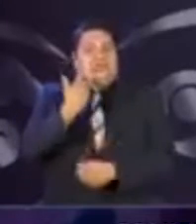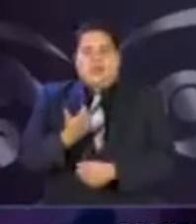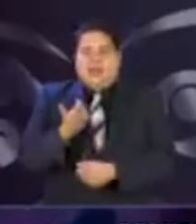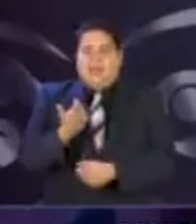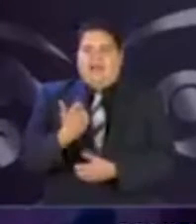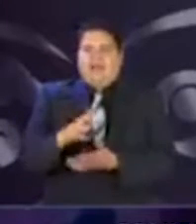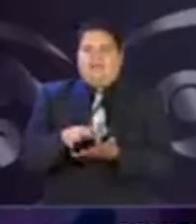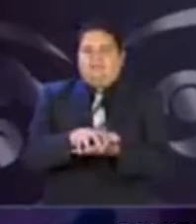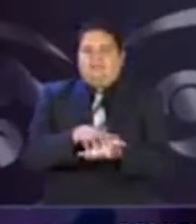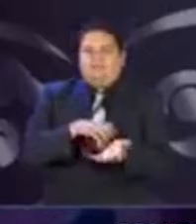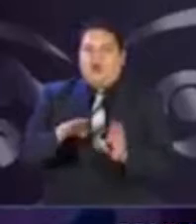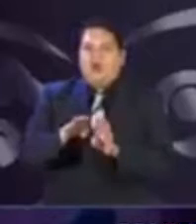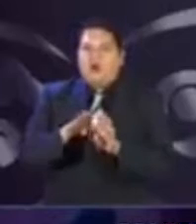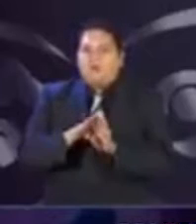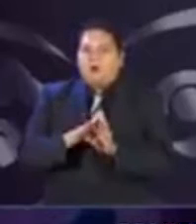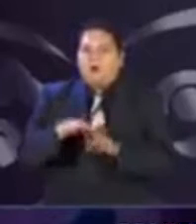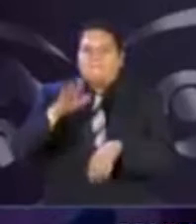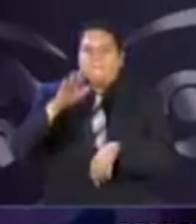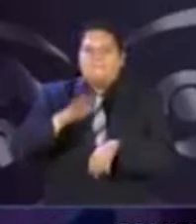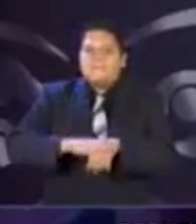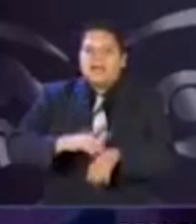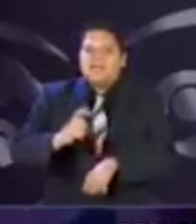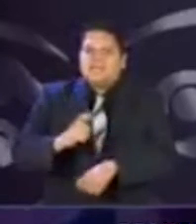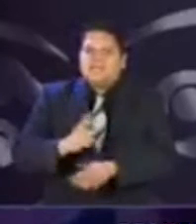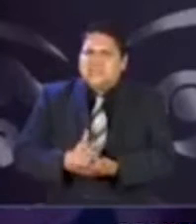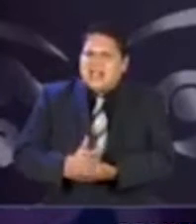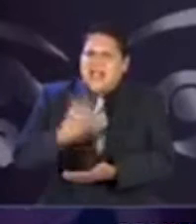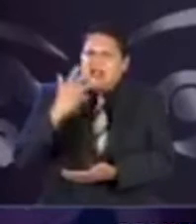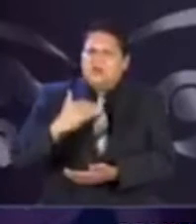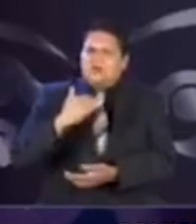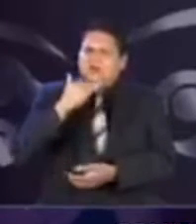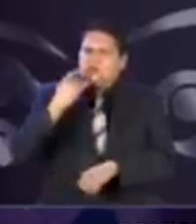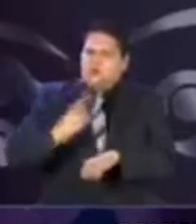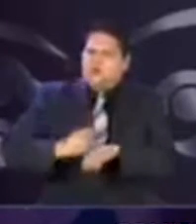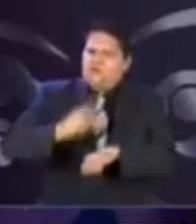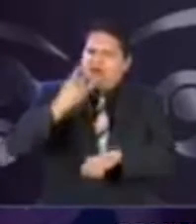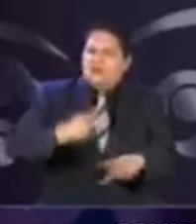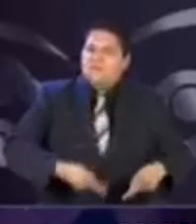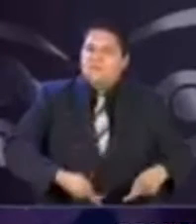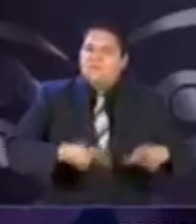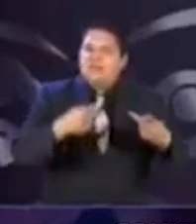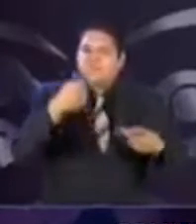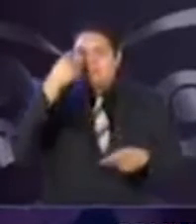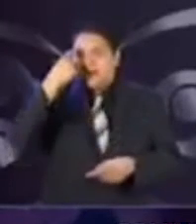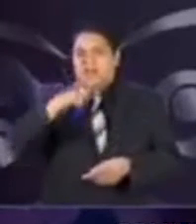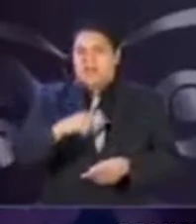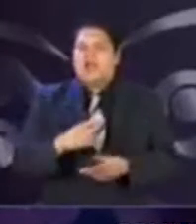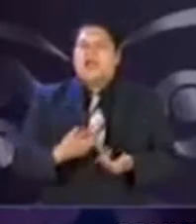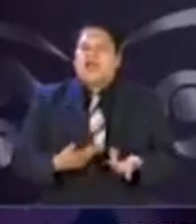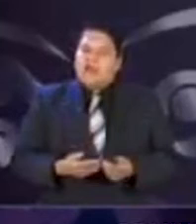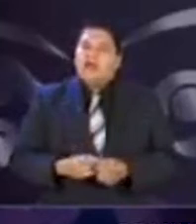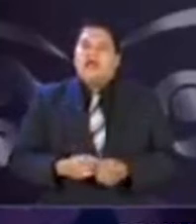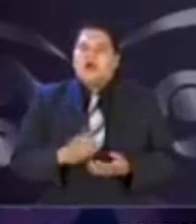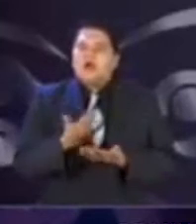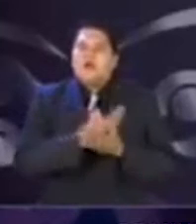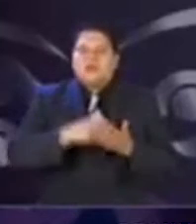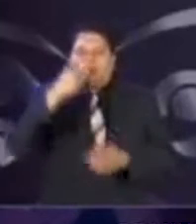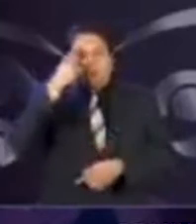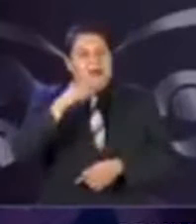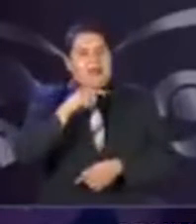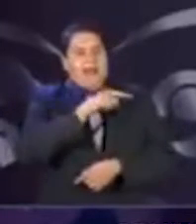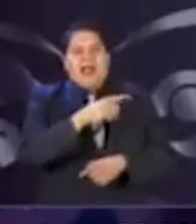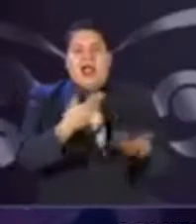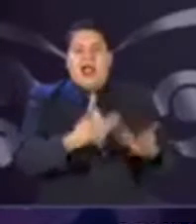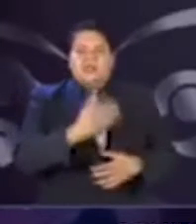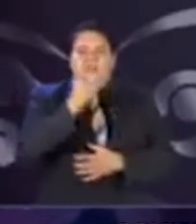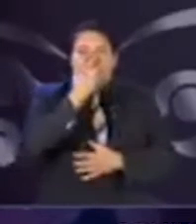a sobreprecio y, por qué no decirlo, corruptamente, con la adjudicación directa de respiradores para hospitales del